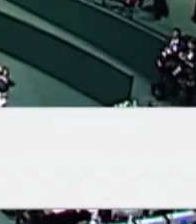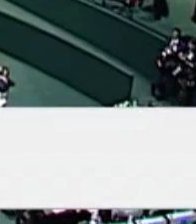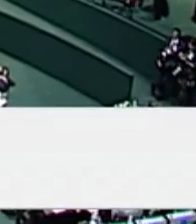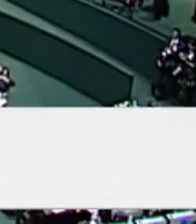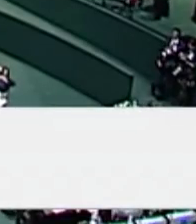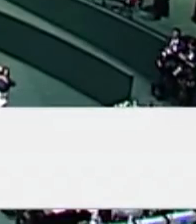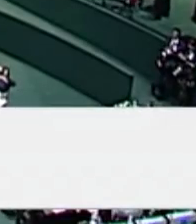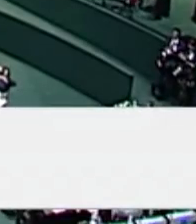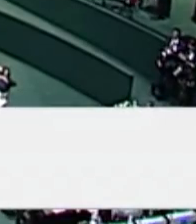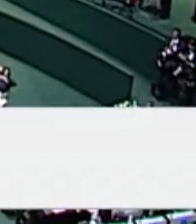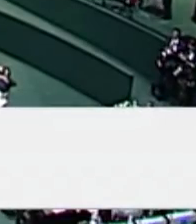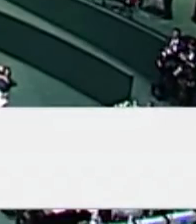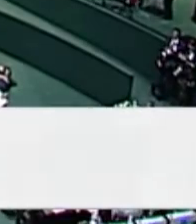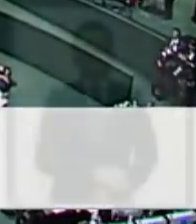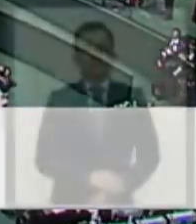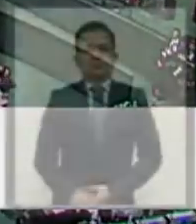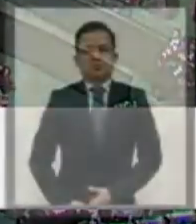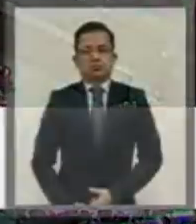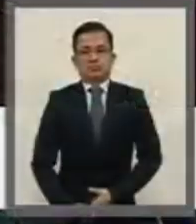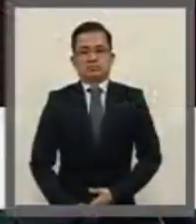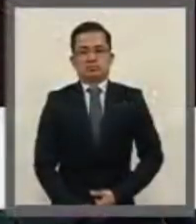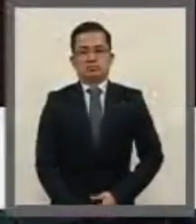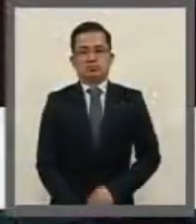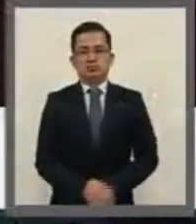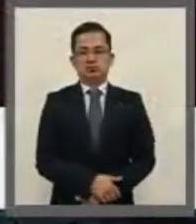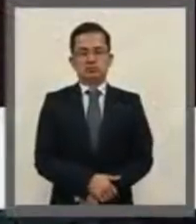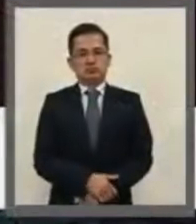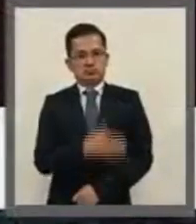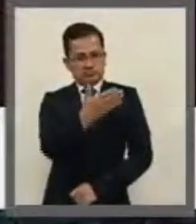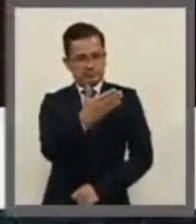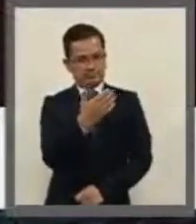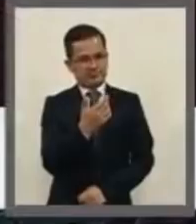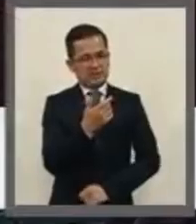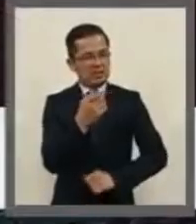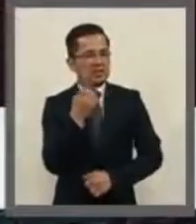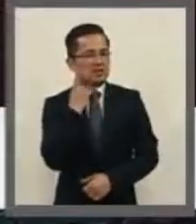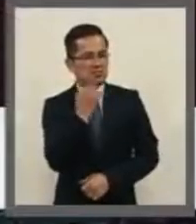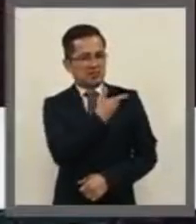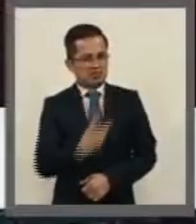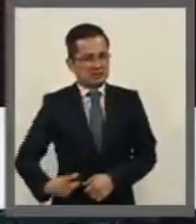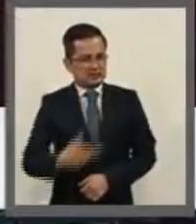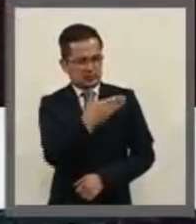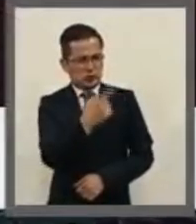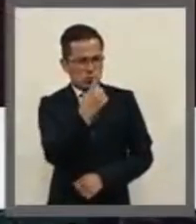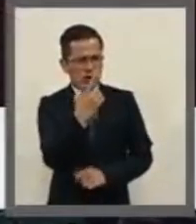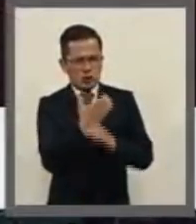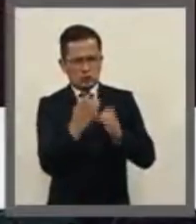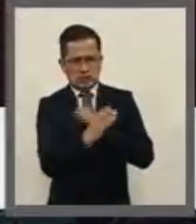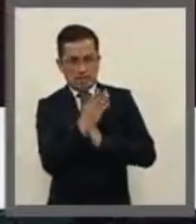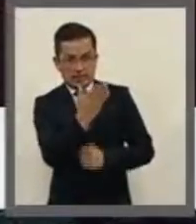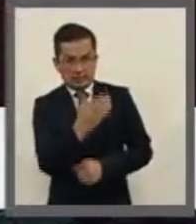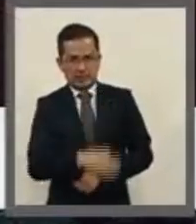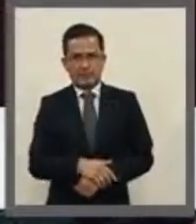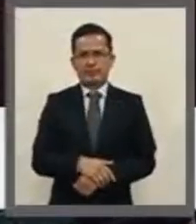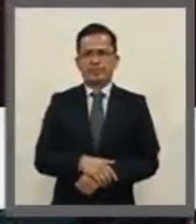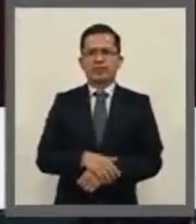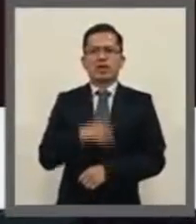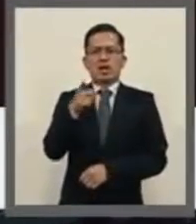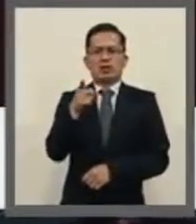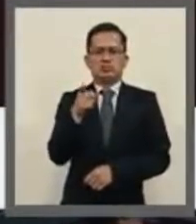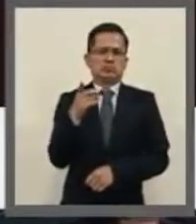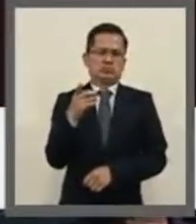Diputada Presidenta, una solicitud a la mesa directiva. El funcionario o secretario Pérez Magaña está bajo juramento.